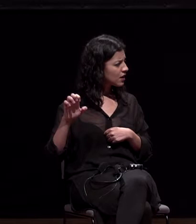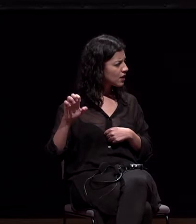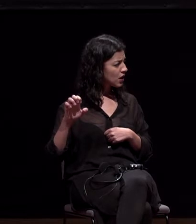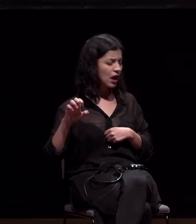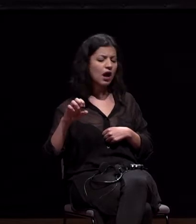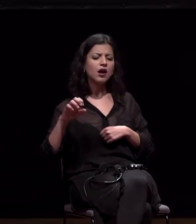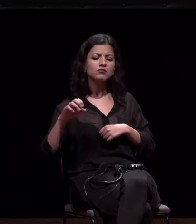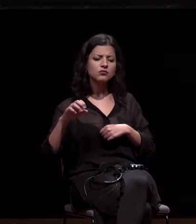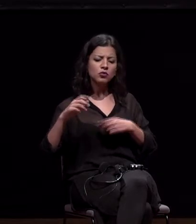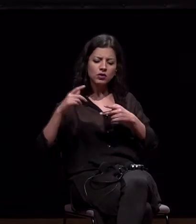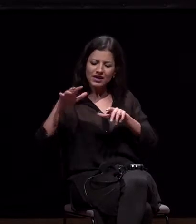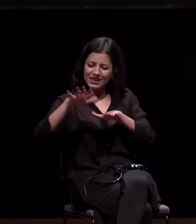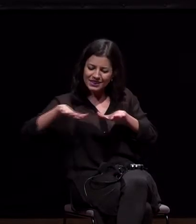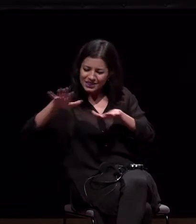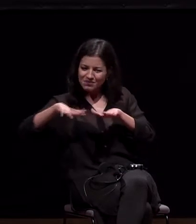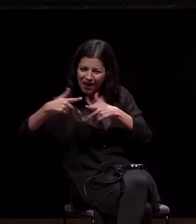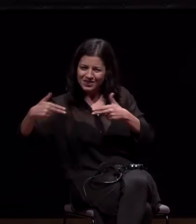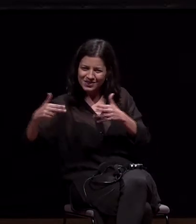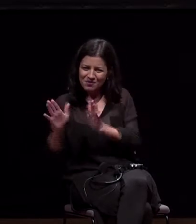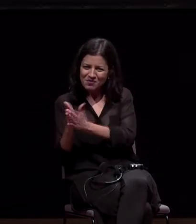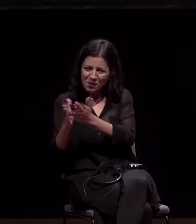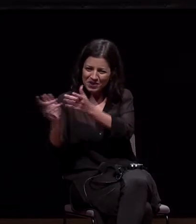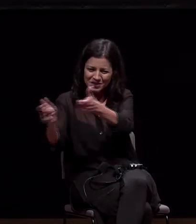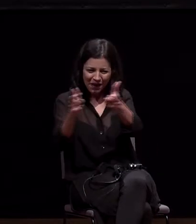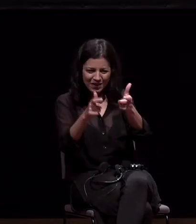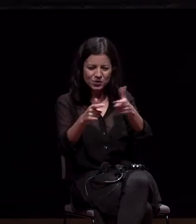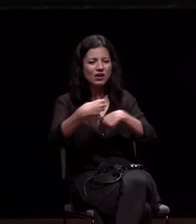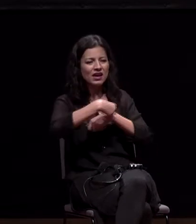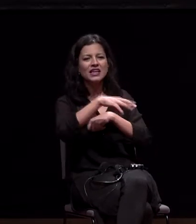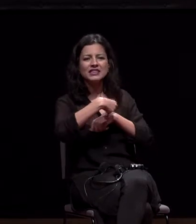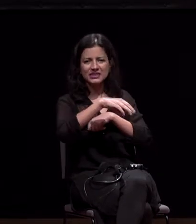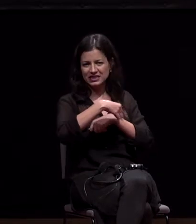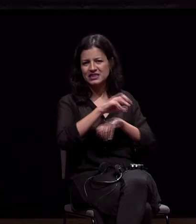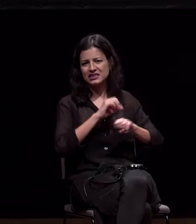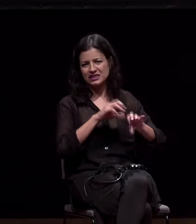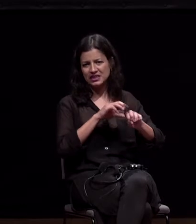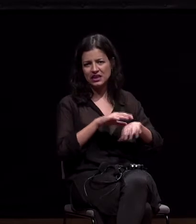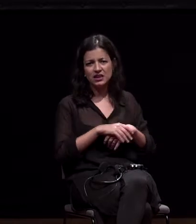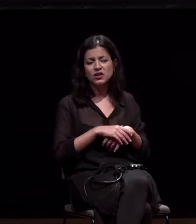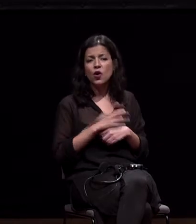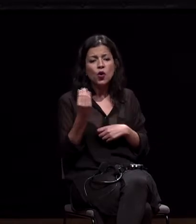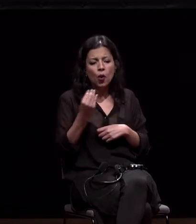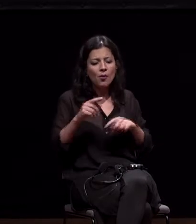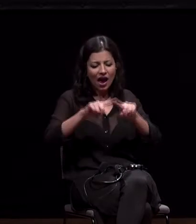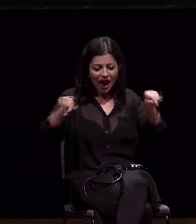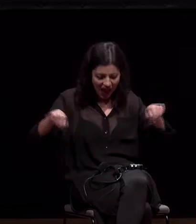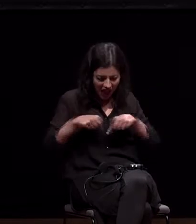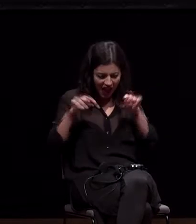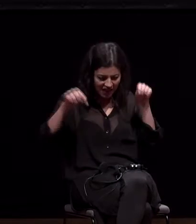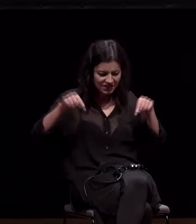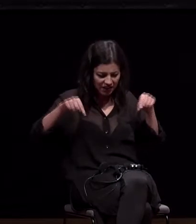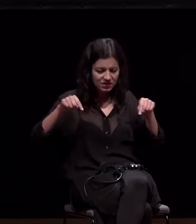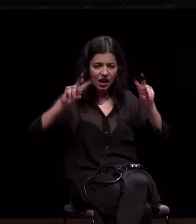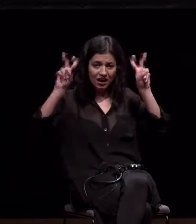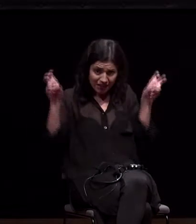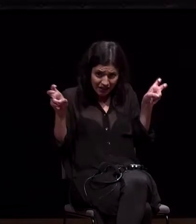enseñando esa otra espacialidad que genera la pobreza, etcétera. Entonces, creo que esa sala en particular habla mucho de